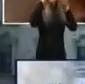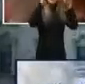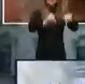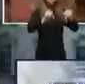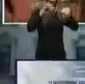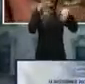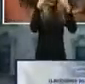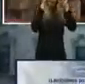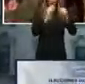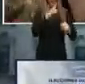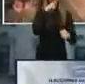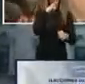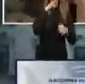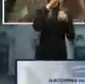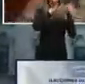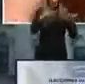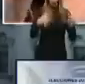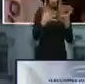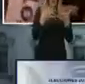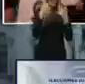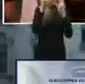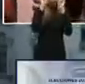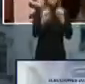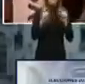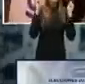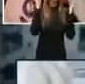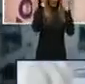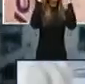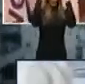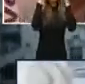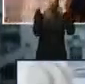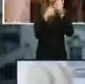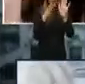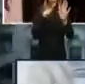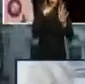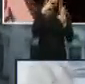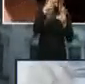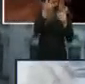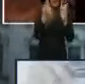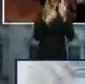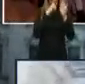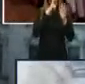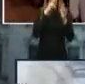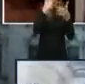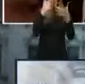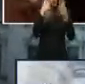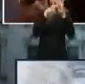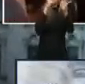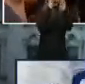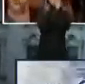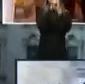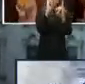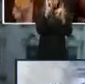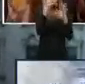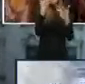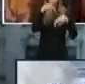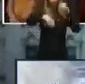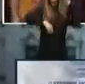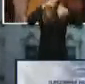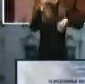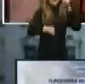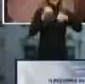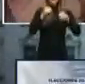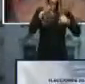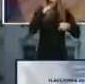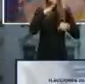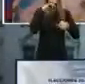plaza del obelisco, que es el monumento a los próceres de la independencia y que en septiembre pues tiene